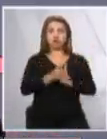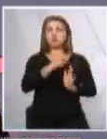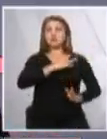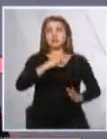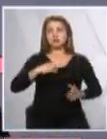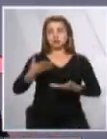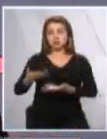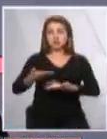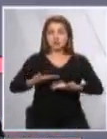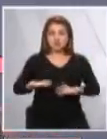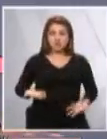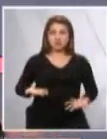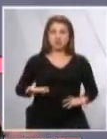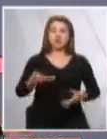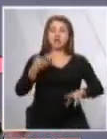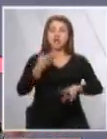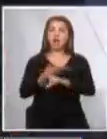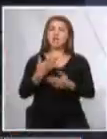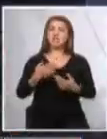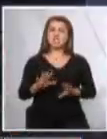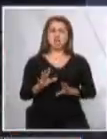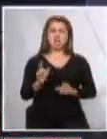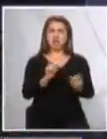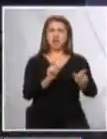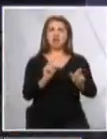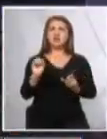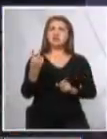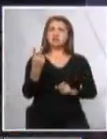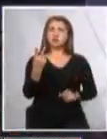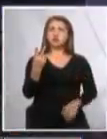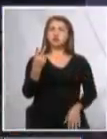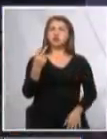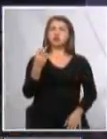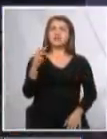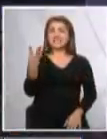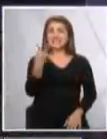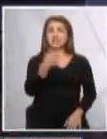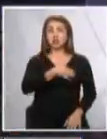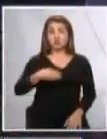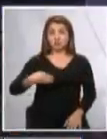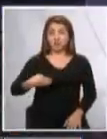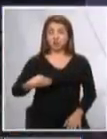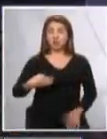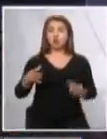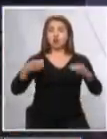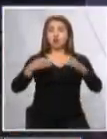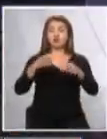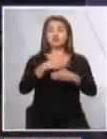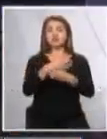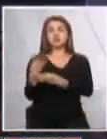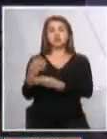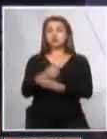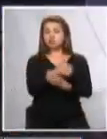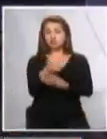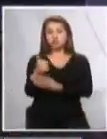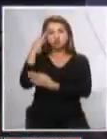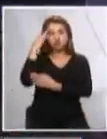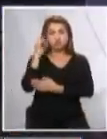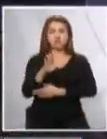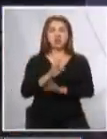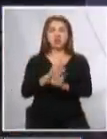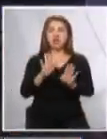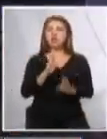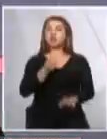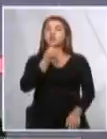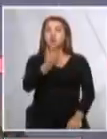recibían y habían ya, era un segundo gobierno, era el tercer gobierno, ¿no es cierto?, de la concertación, todos sabían que esto pasaba y nadie lo